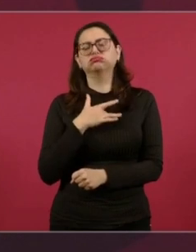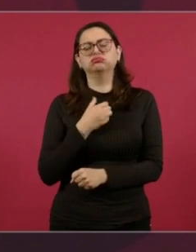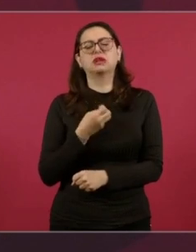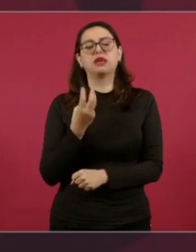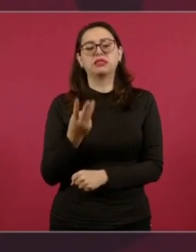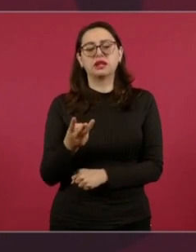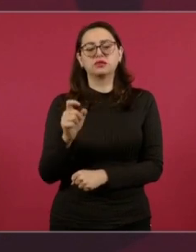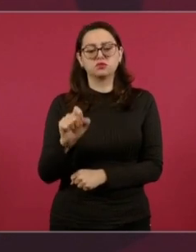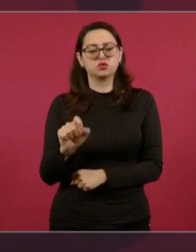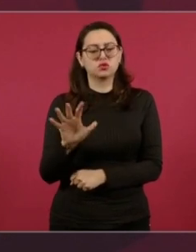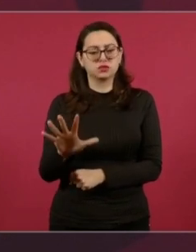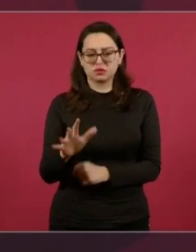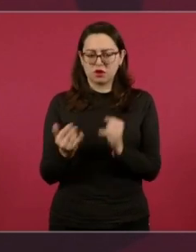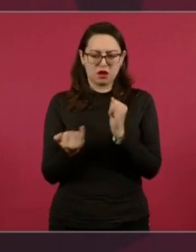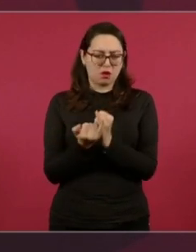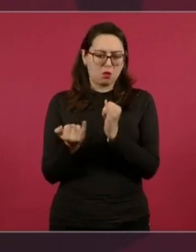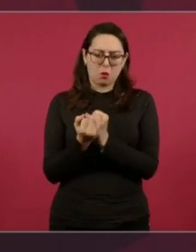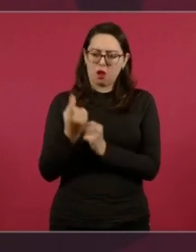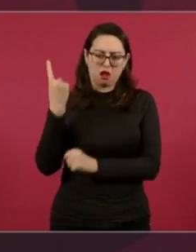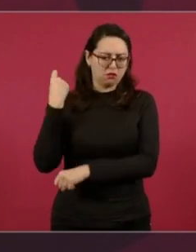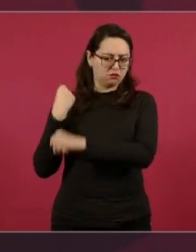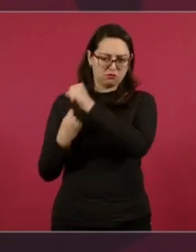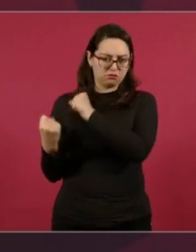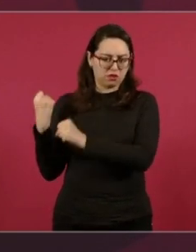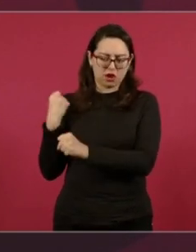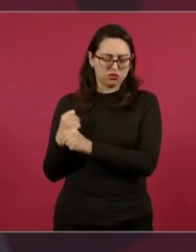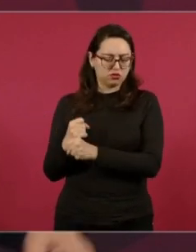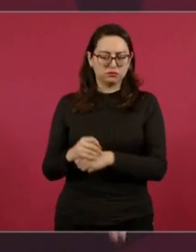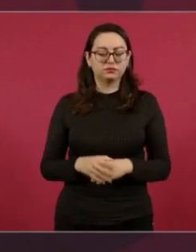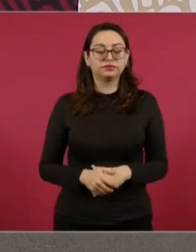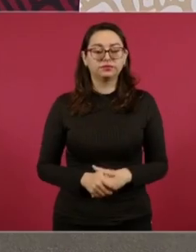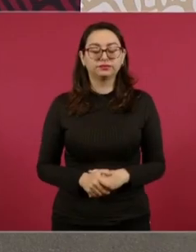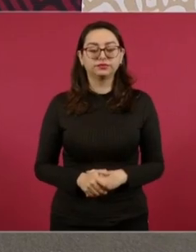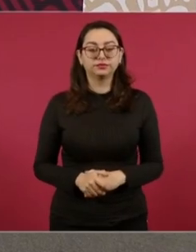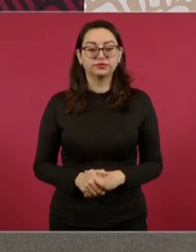del año pasado, o sea,